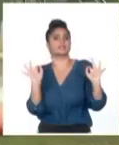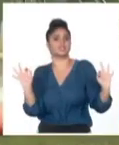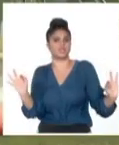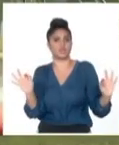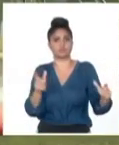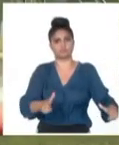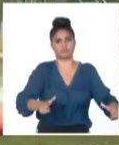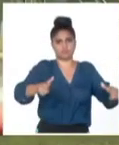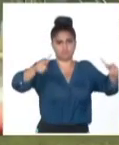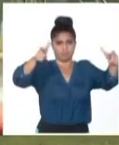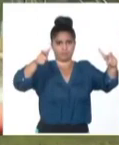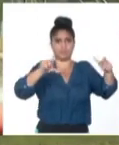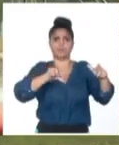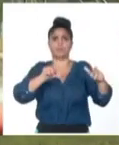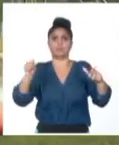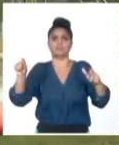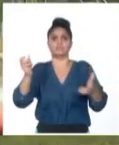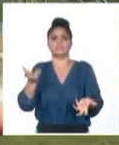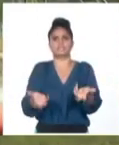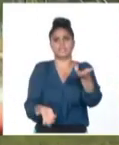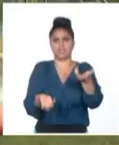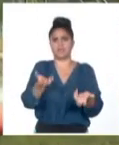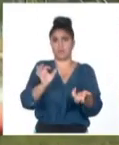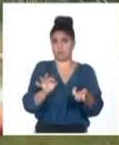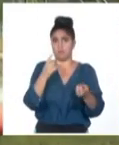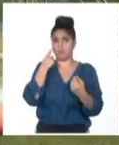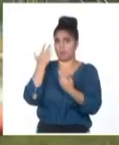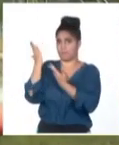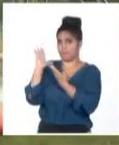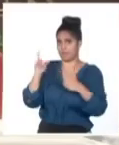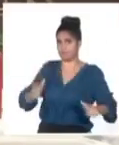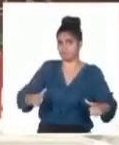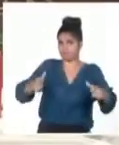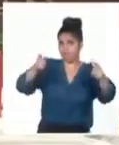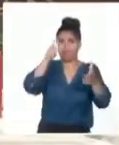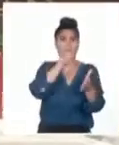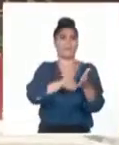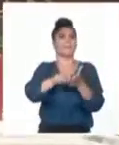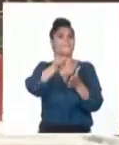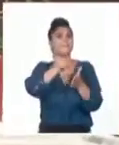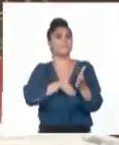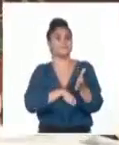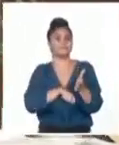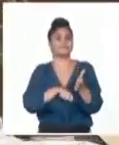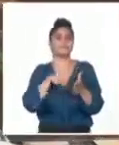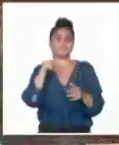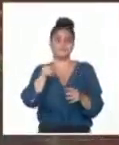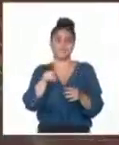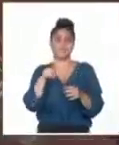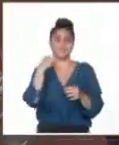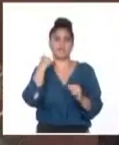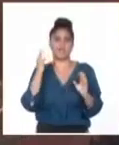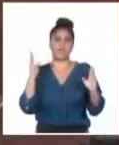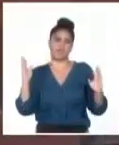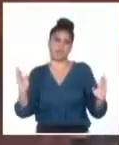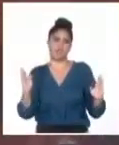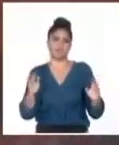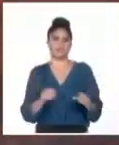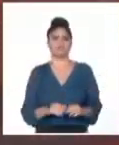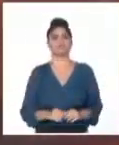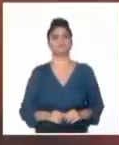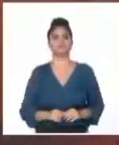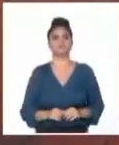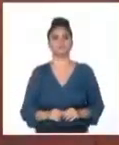la refinería Cienfueguera, planificada para el último cuatrimestre del año. Ese será